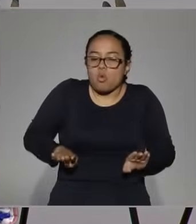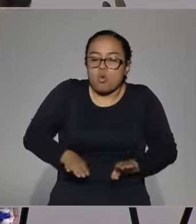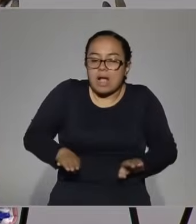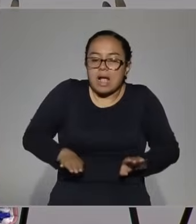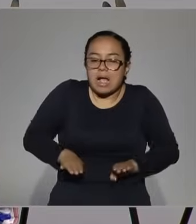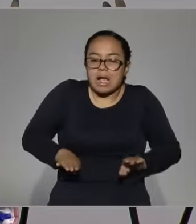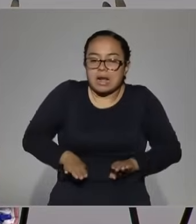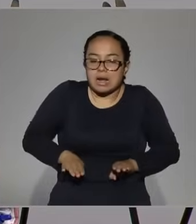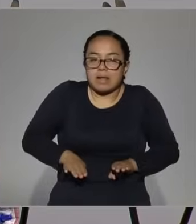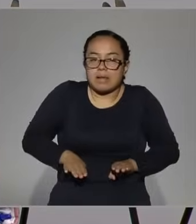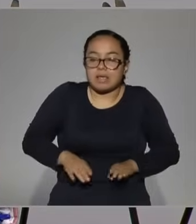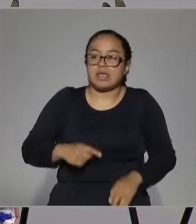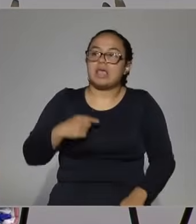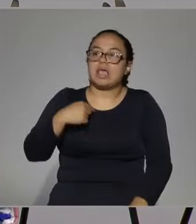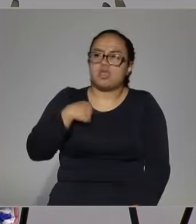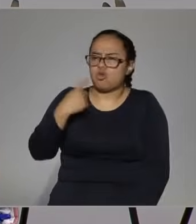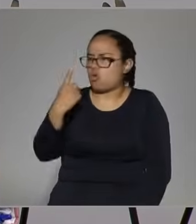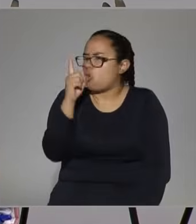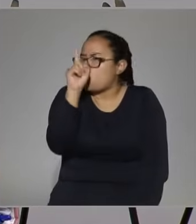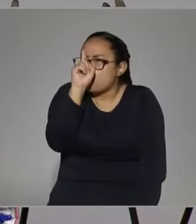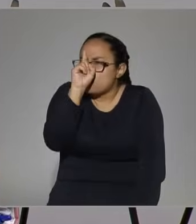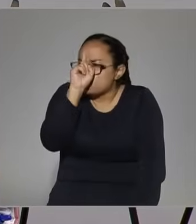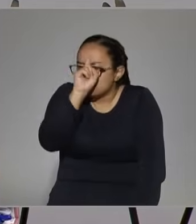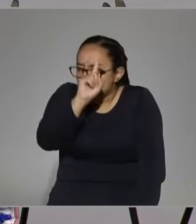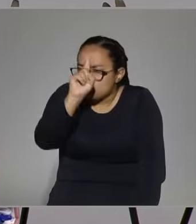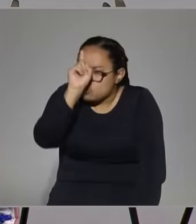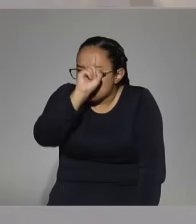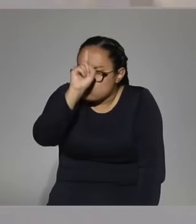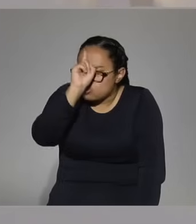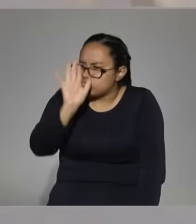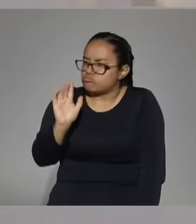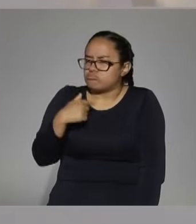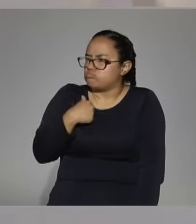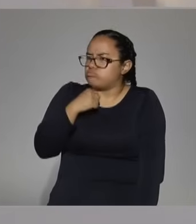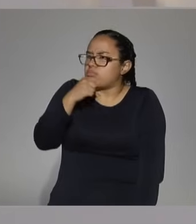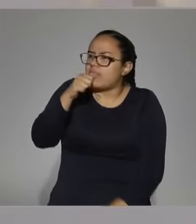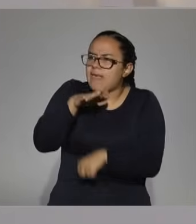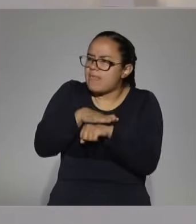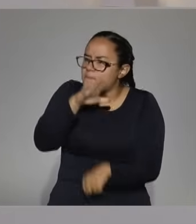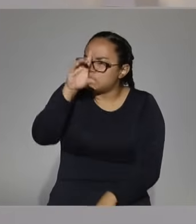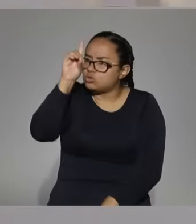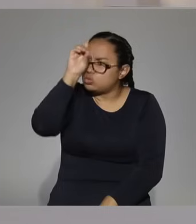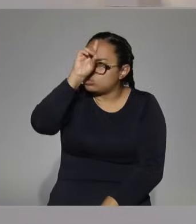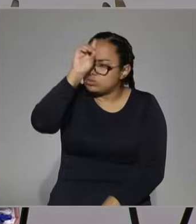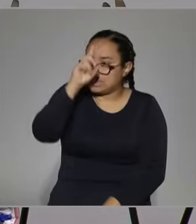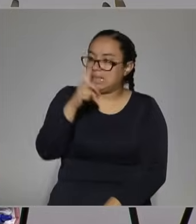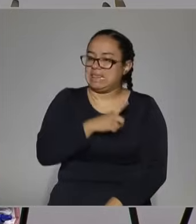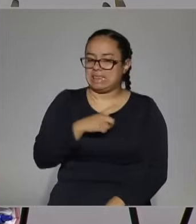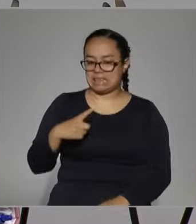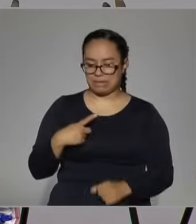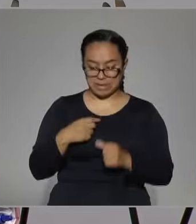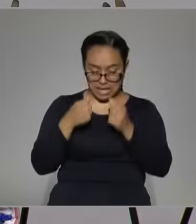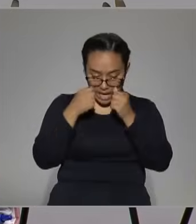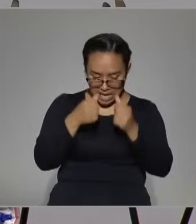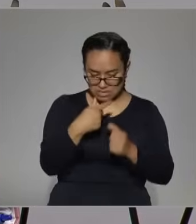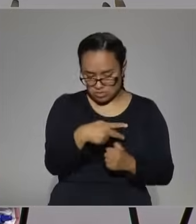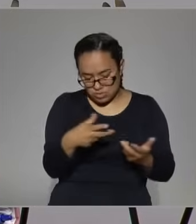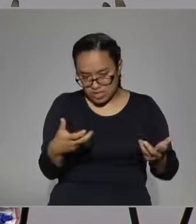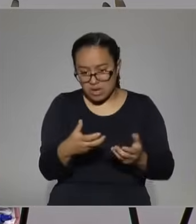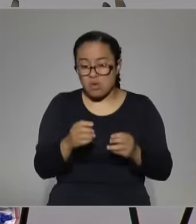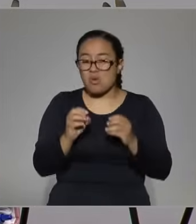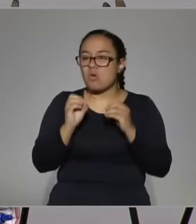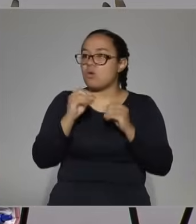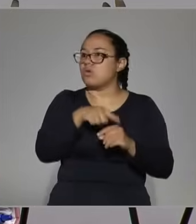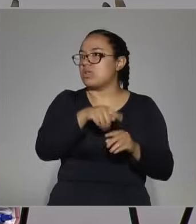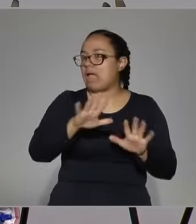sí, y sugiero, esa es la S, las soluciones y las sugerencias. Entonces yo sugeriría que pusiéramos atención en esto, o ¿sabes qué? Es que esto ya ha